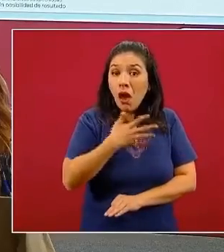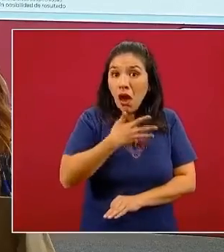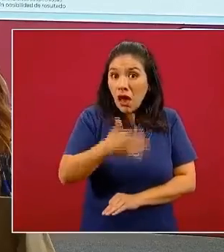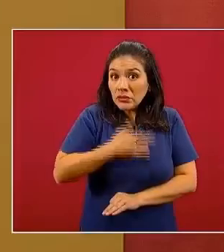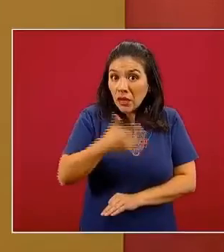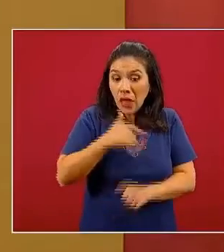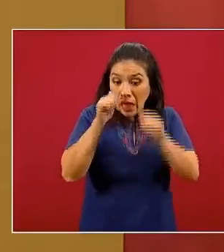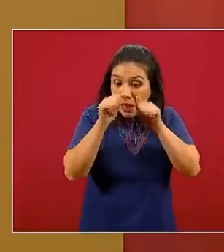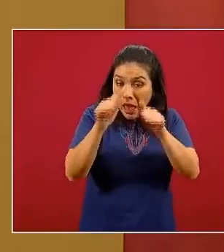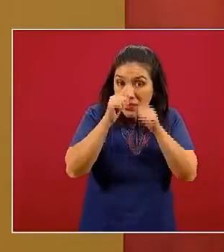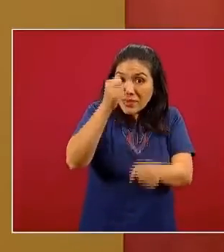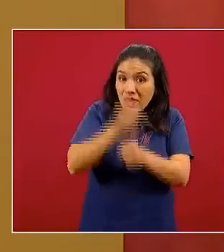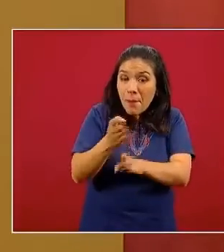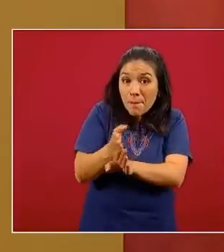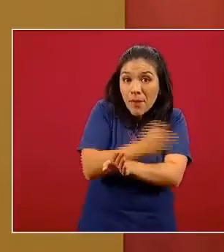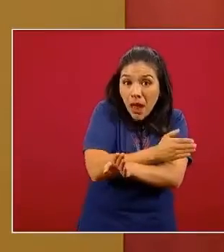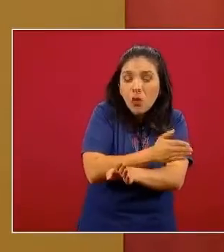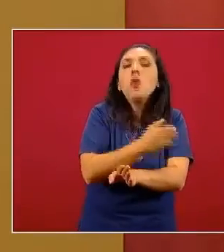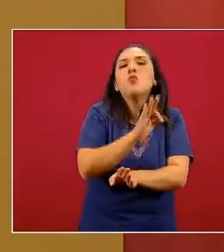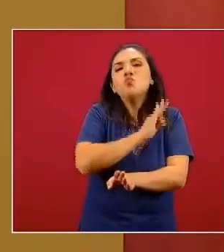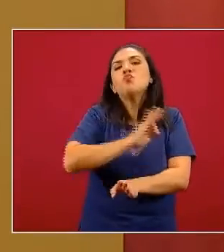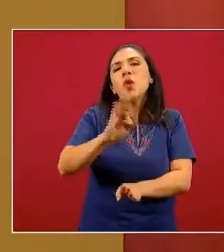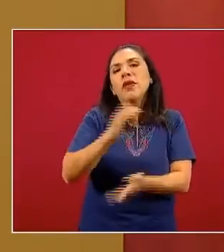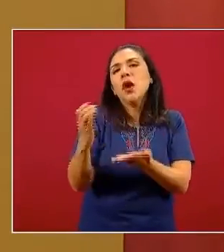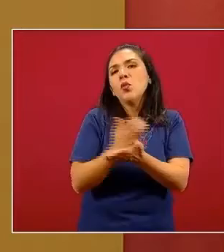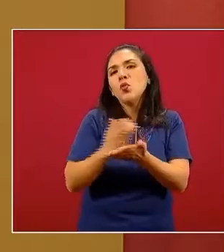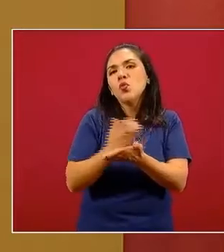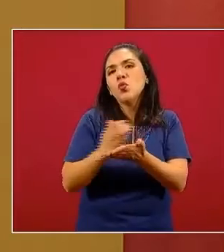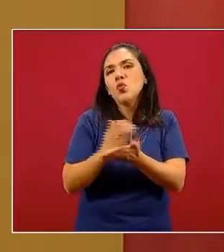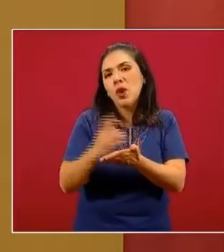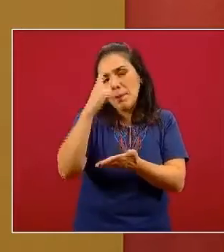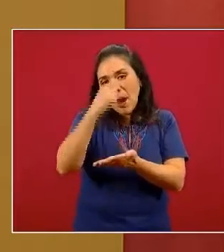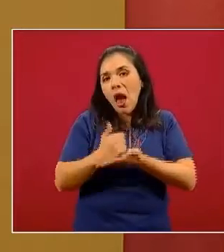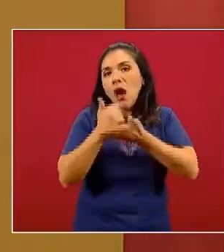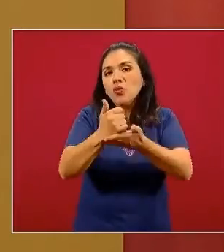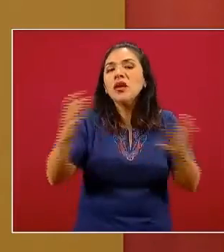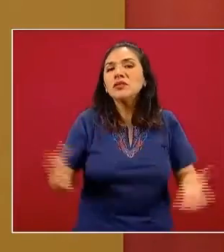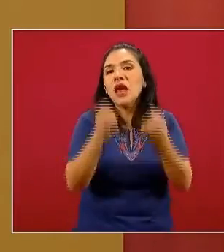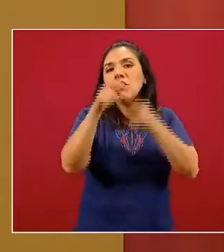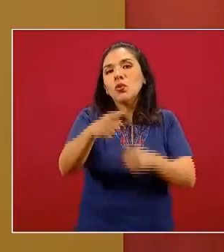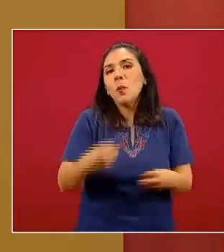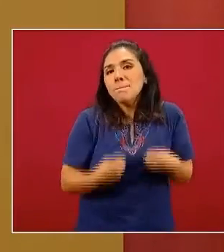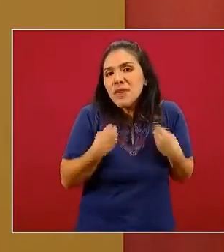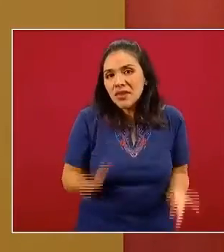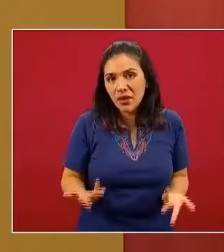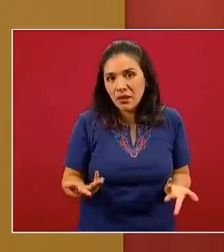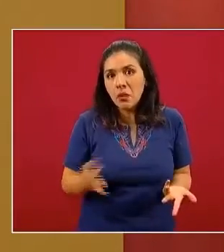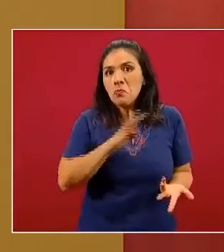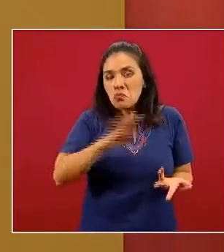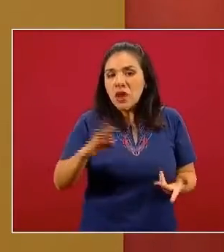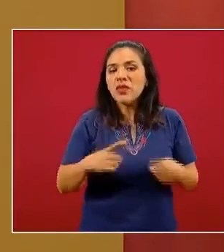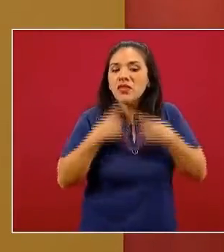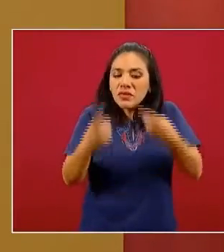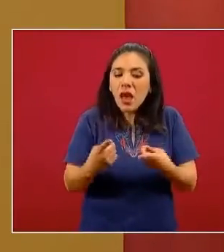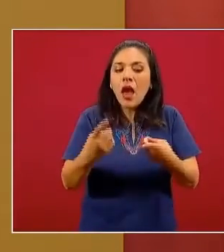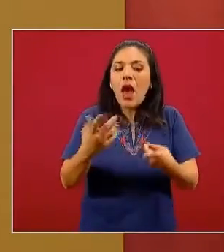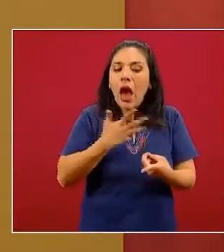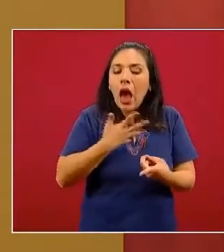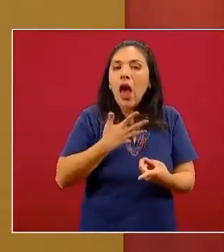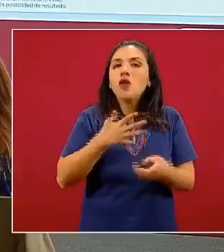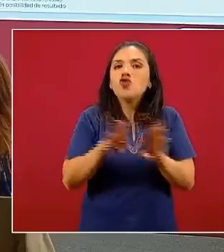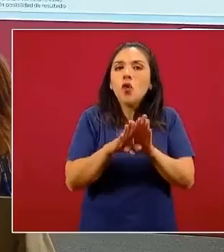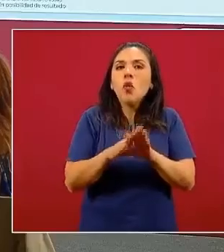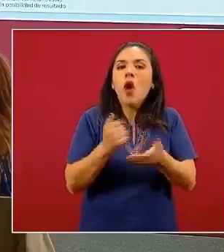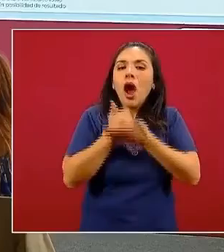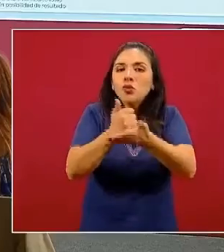se atiende tempranamente, hay la oportunidad de salvar la vida, hay la oportunidad de dar medidas